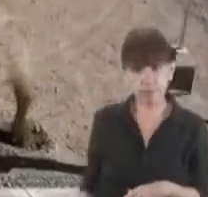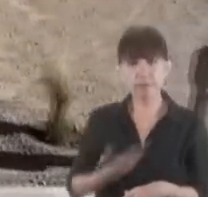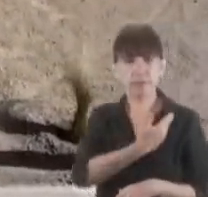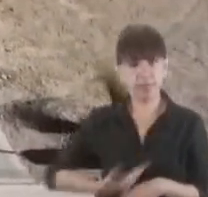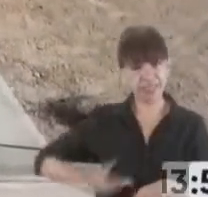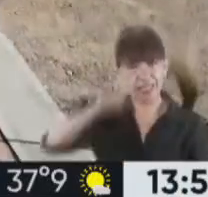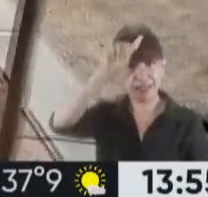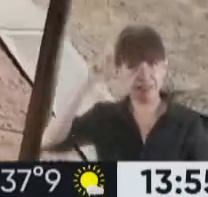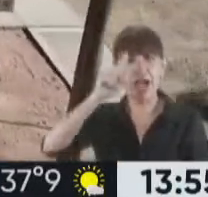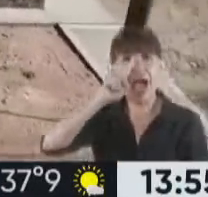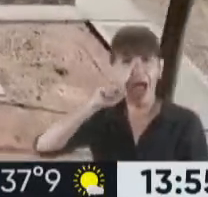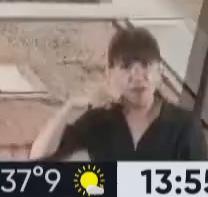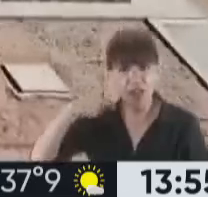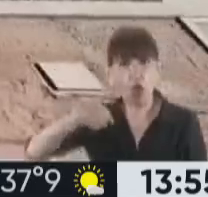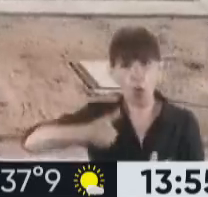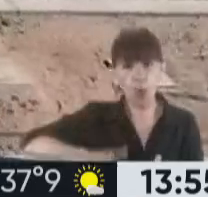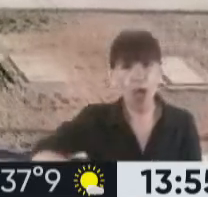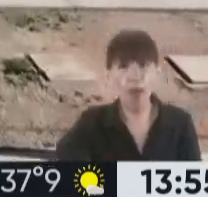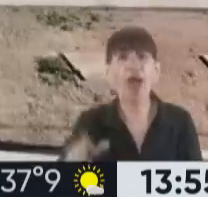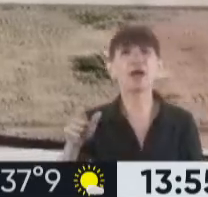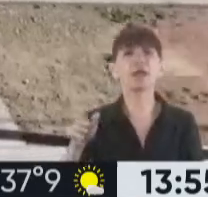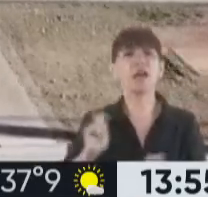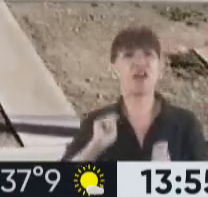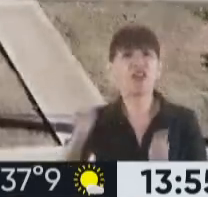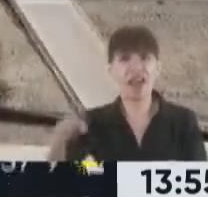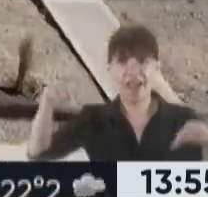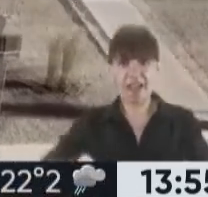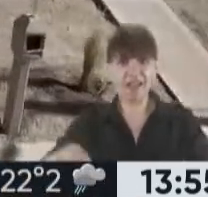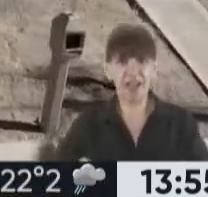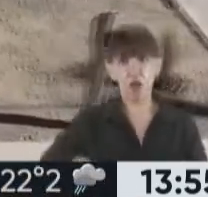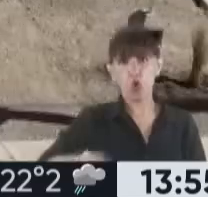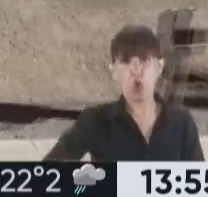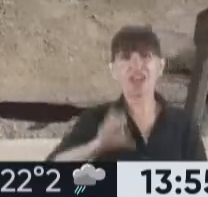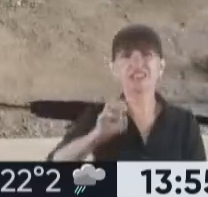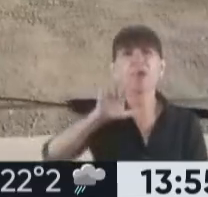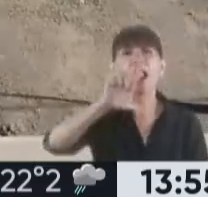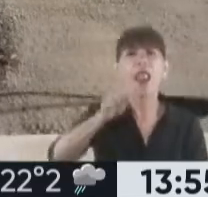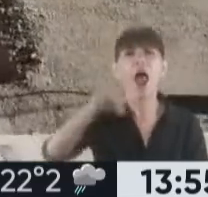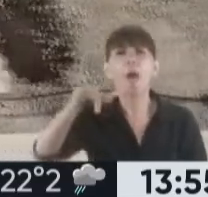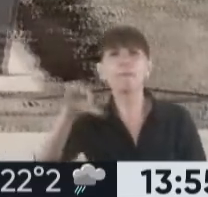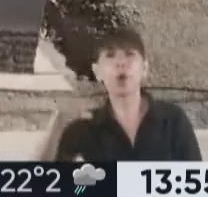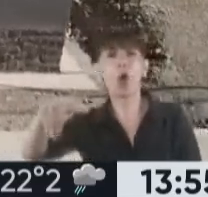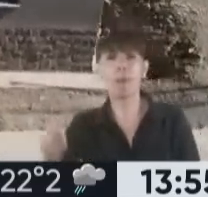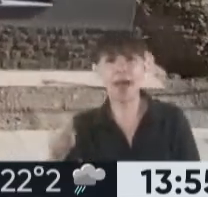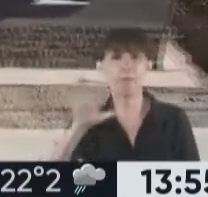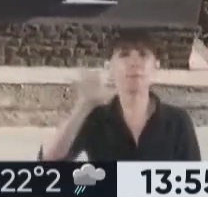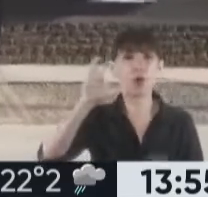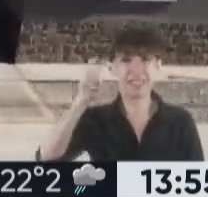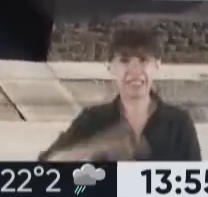Fernández hará entrega aquí, en La Poma, provincia de